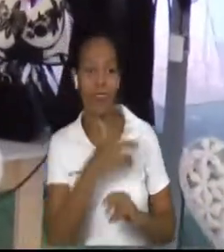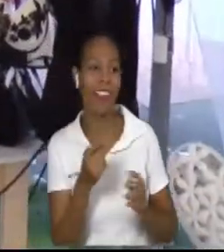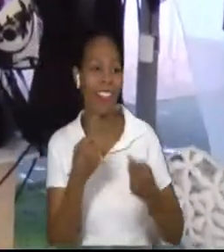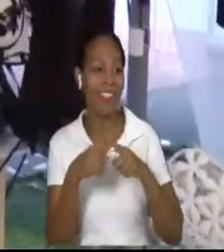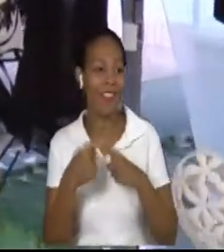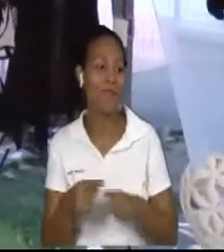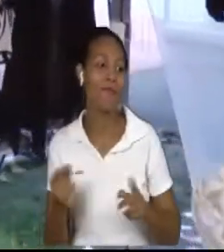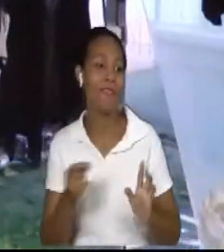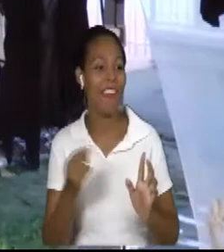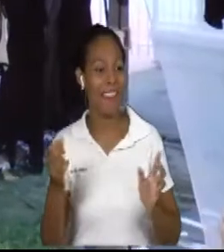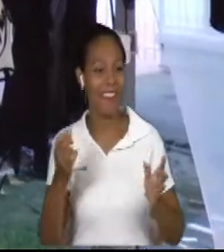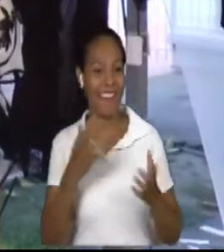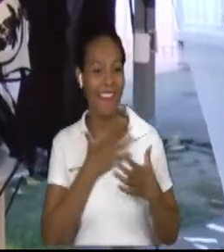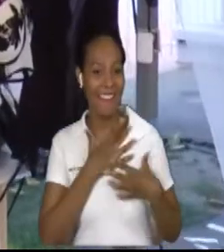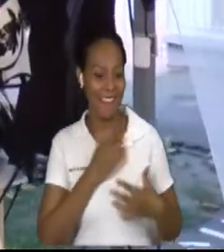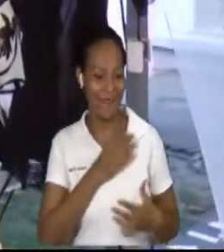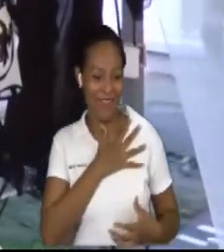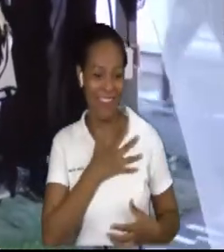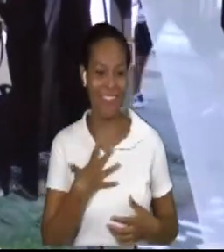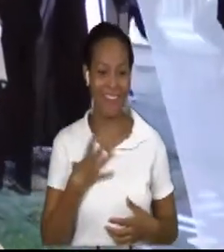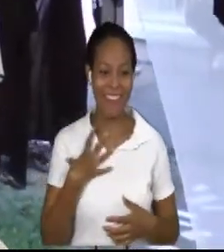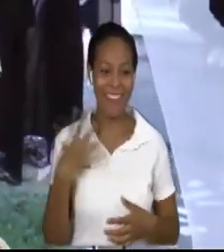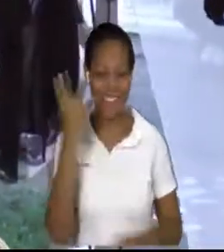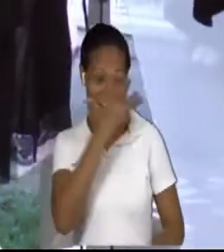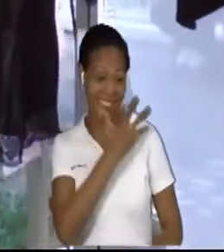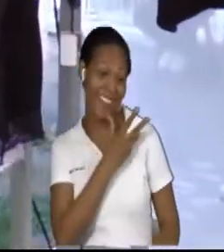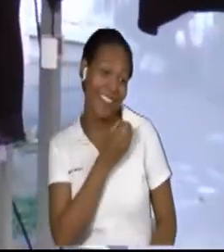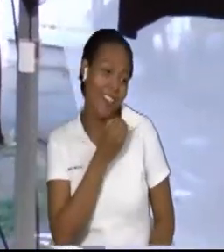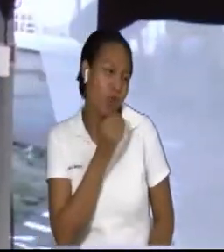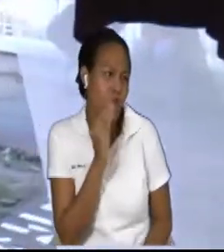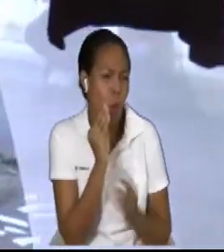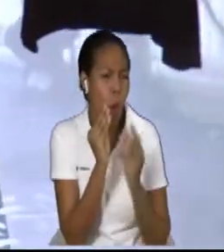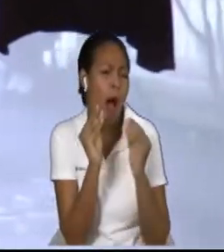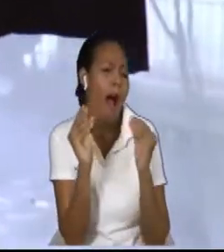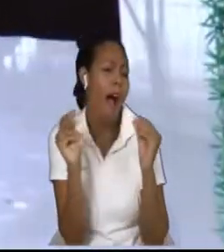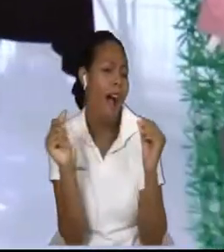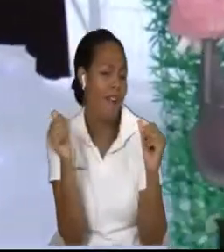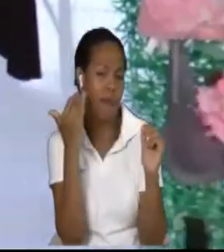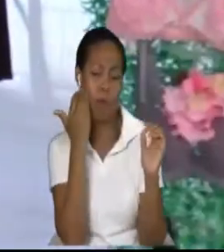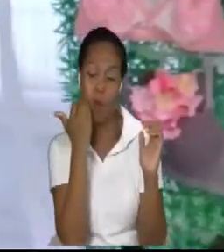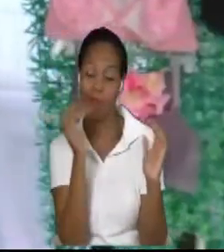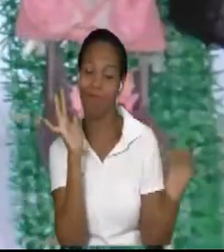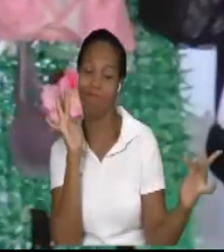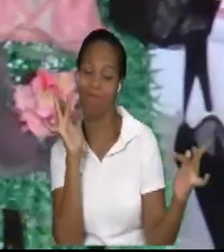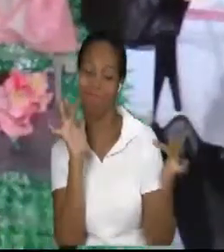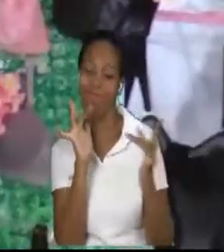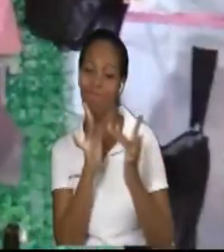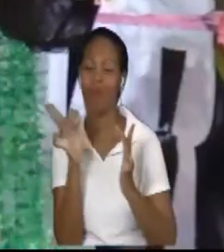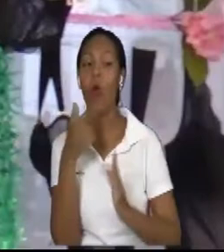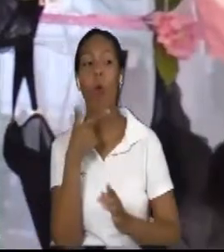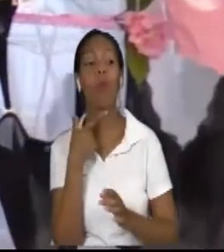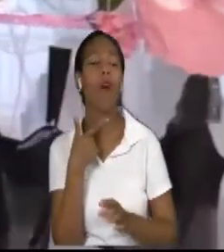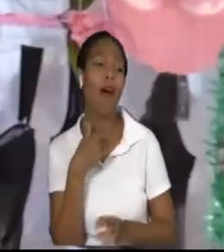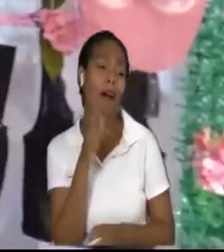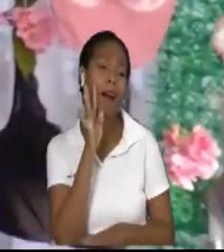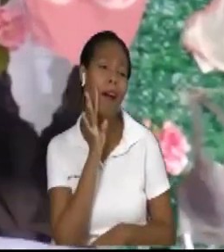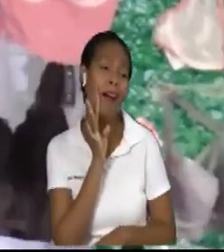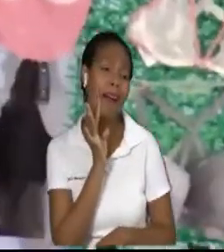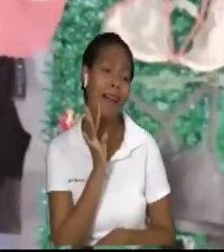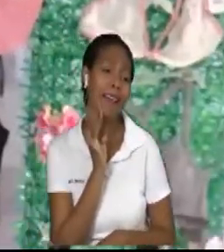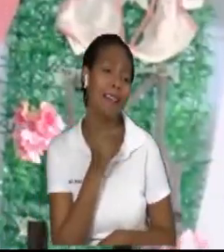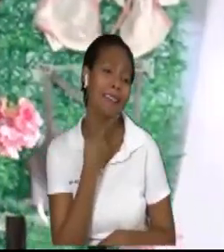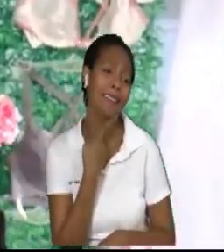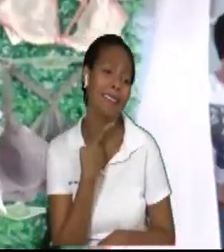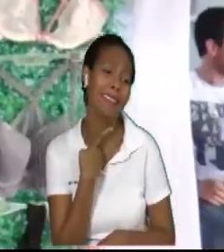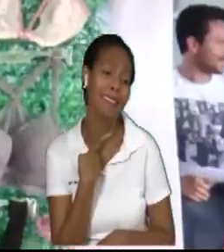encaje. Y unas telas muy delicadas, muy femeninas, que yo sé que va a ser del gusto de todas las mujeres barranqueñas. Bueno, háblenos en